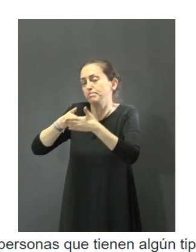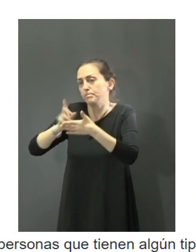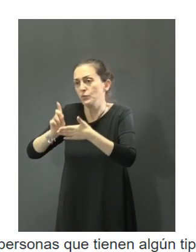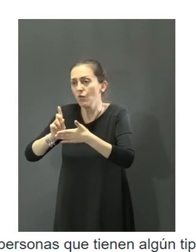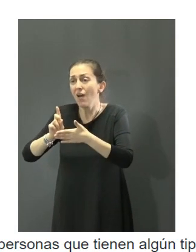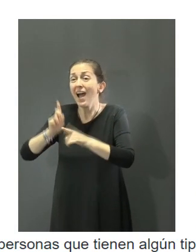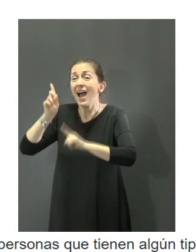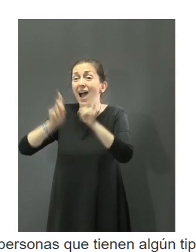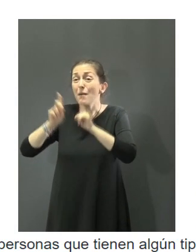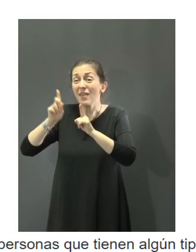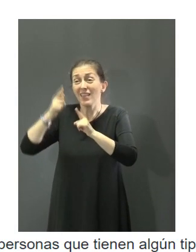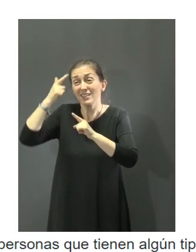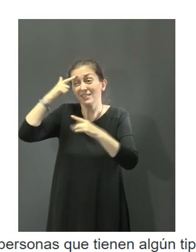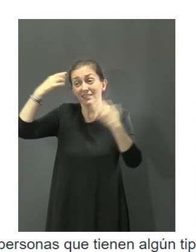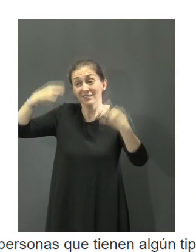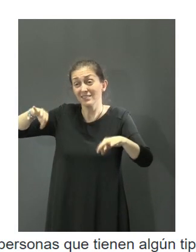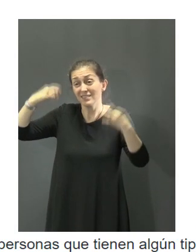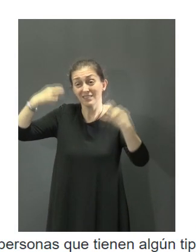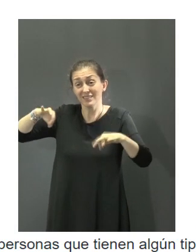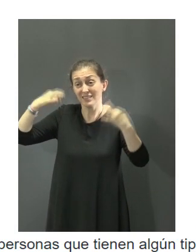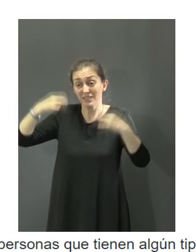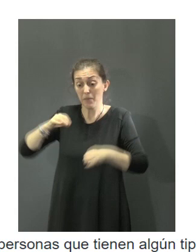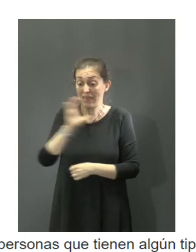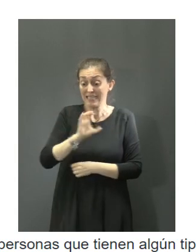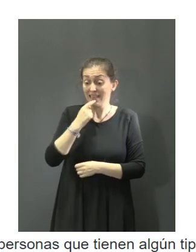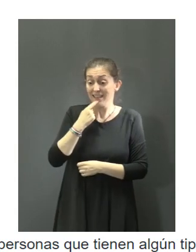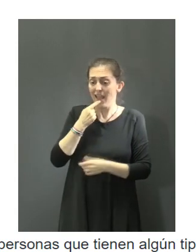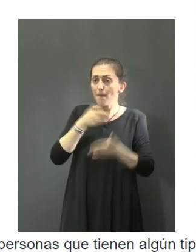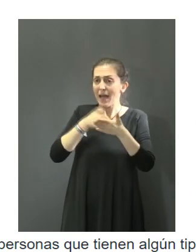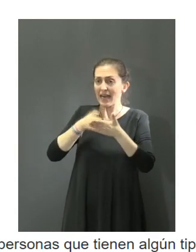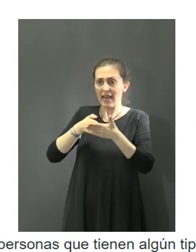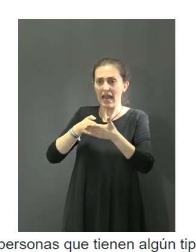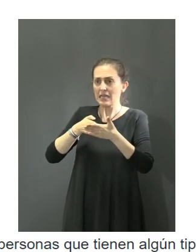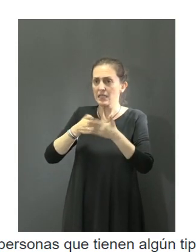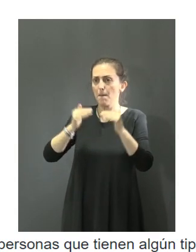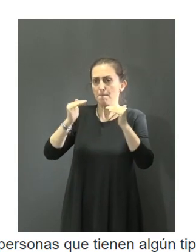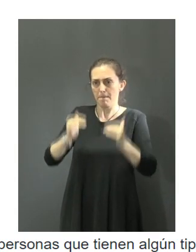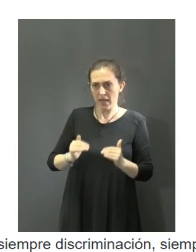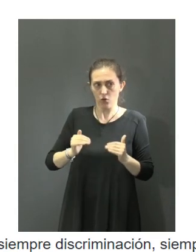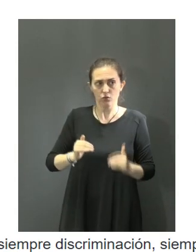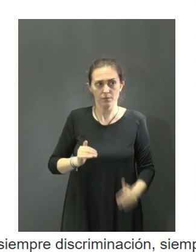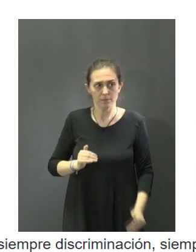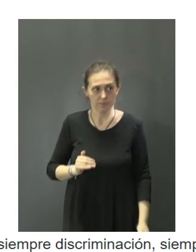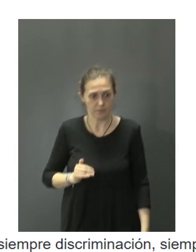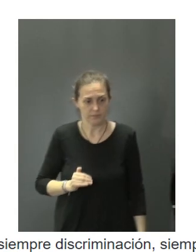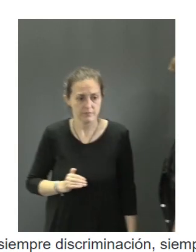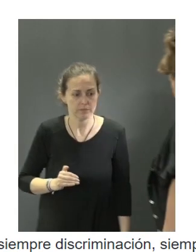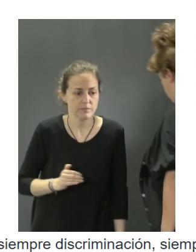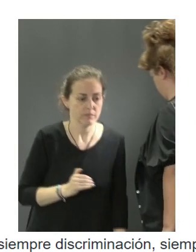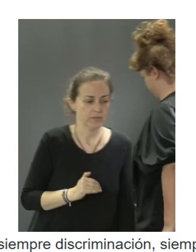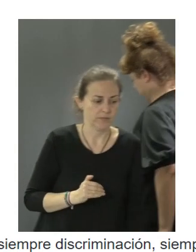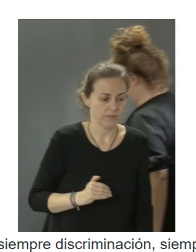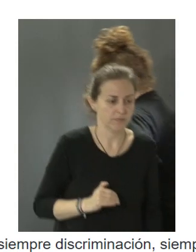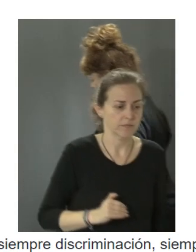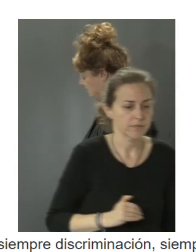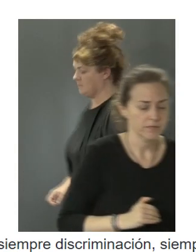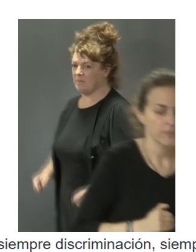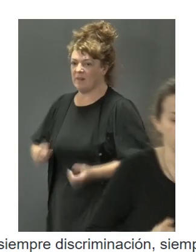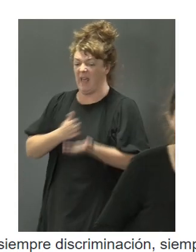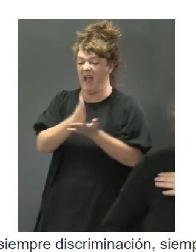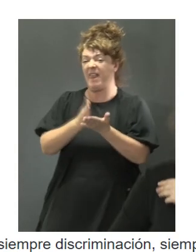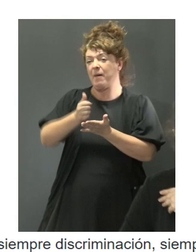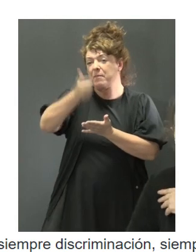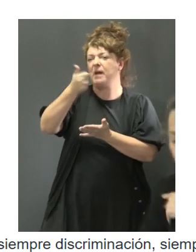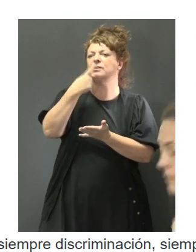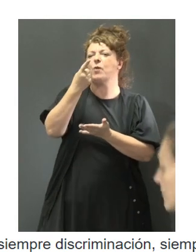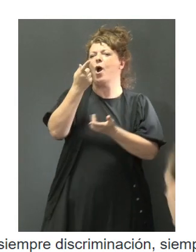a veces sin darnos cuenta. Dentro de los videojuegos las barreras cada vez son menores, afortunadamente, porque cada vez hay más opciones de accesibilidad y hay